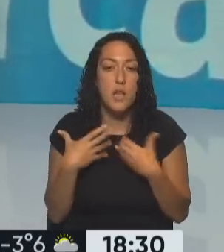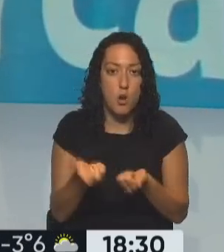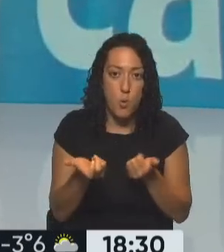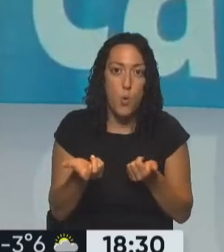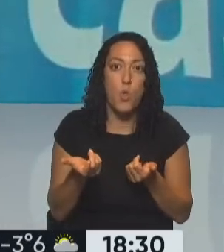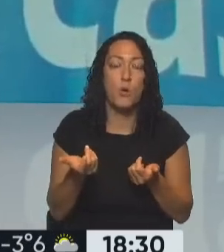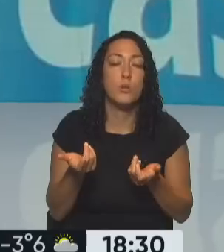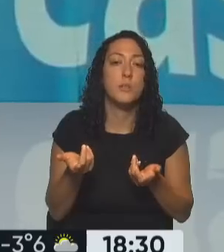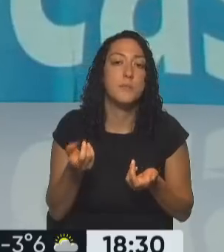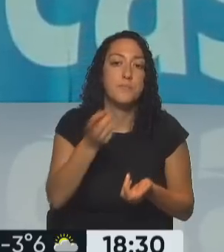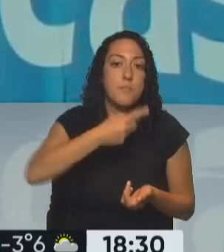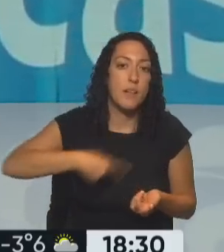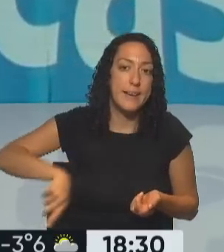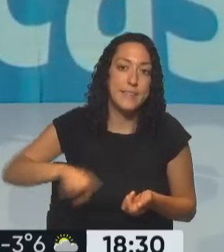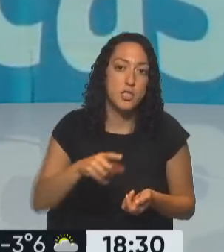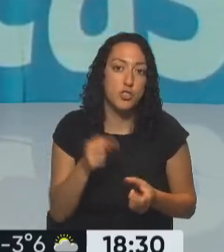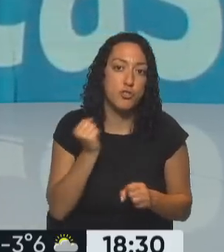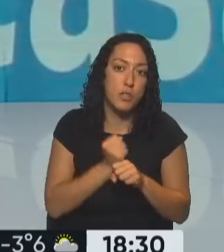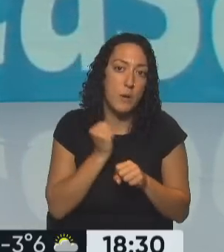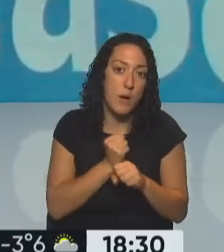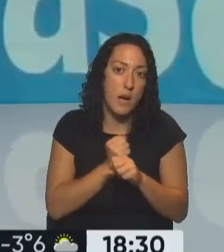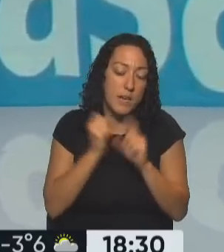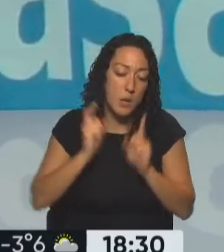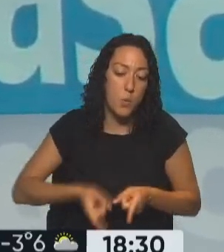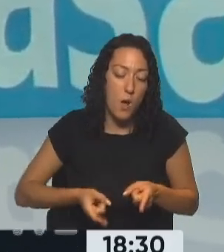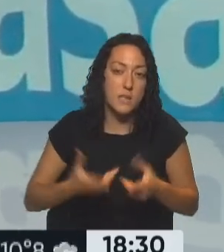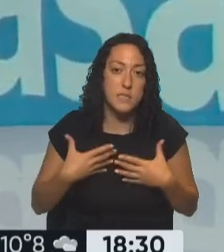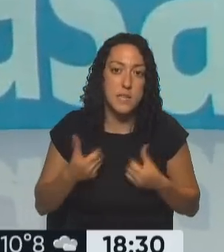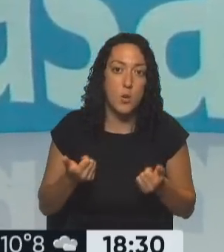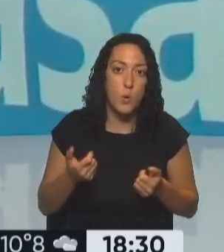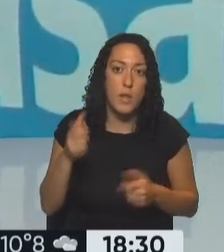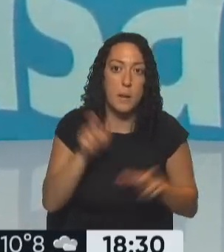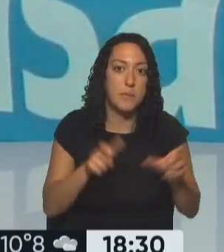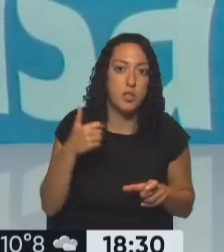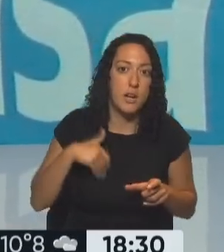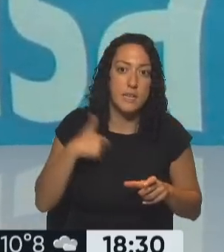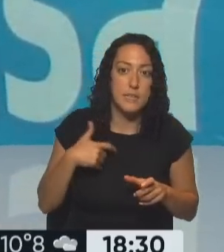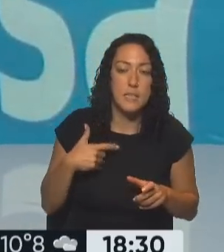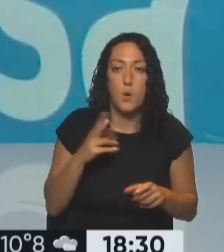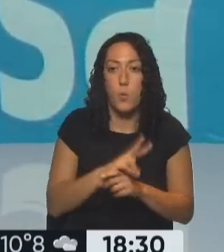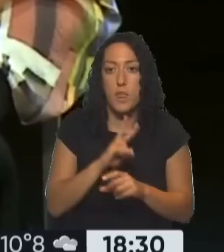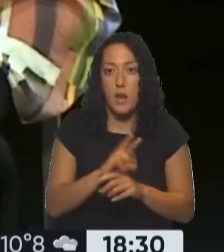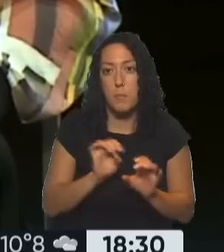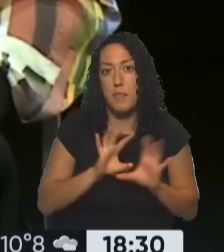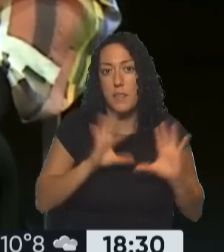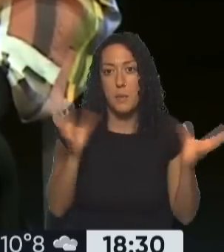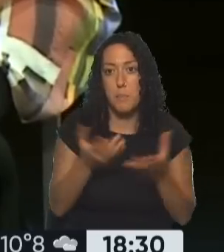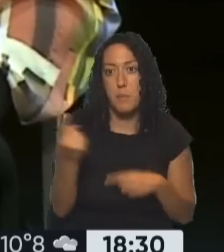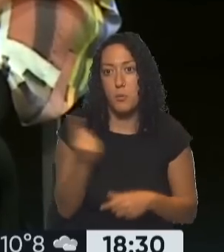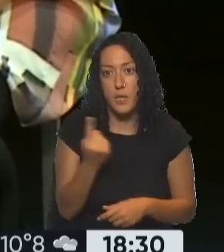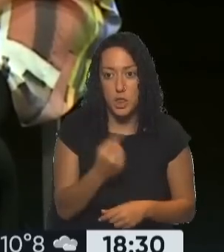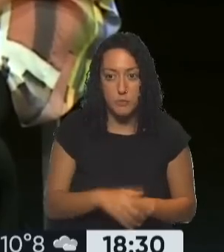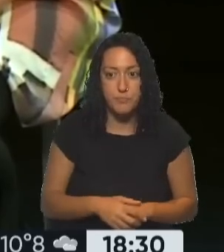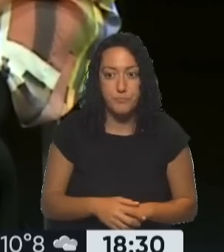que justamente lo que hicieron fue trabajar para cuidar la salud de la población en medio de esta pandemia.